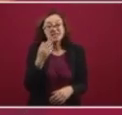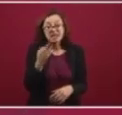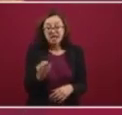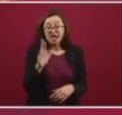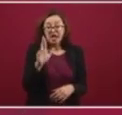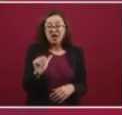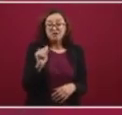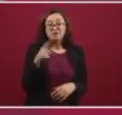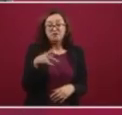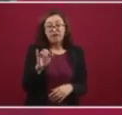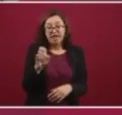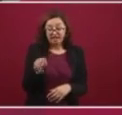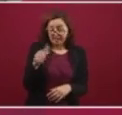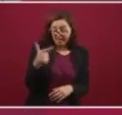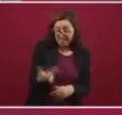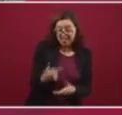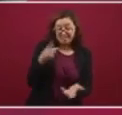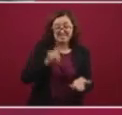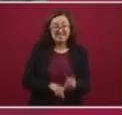gas así.